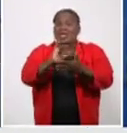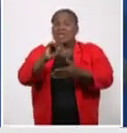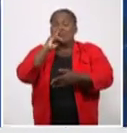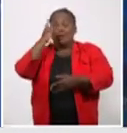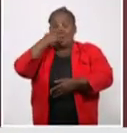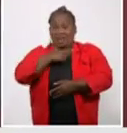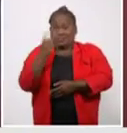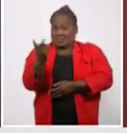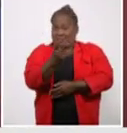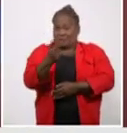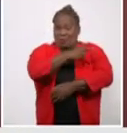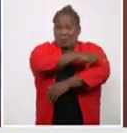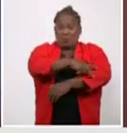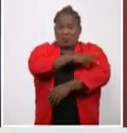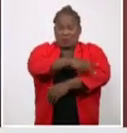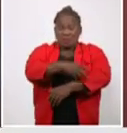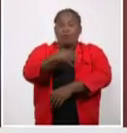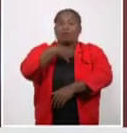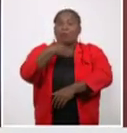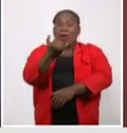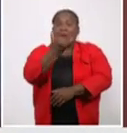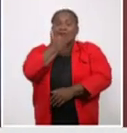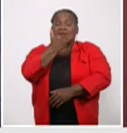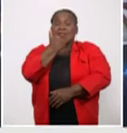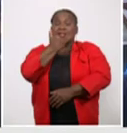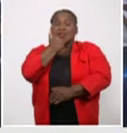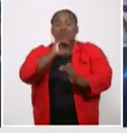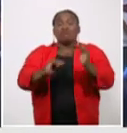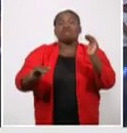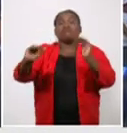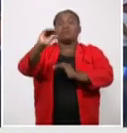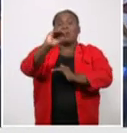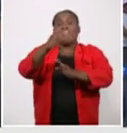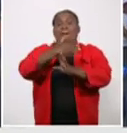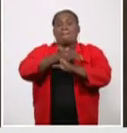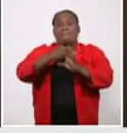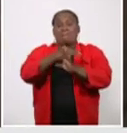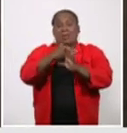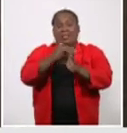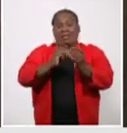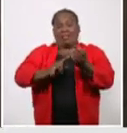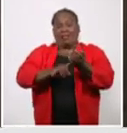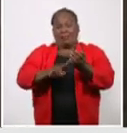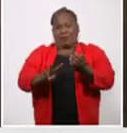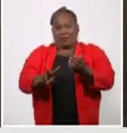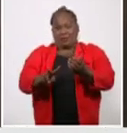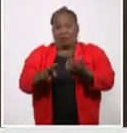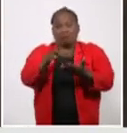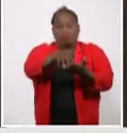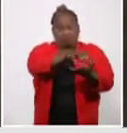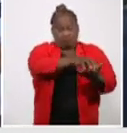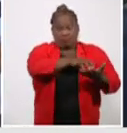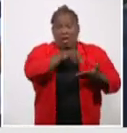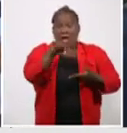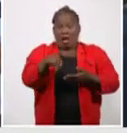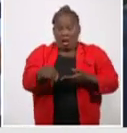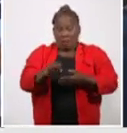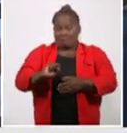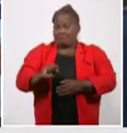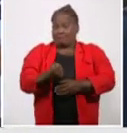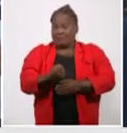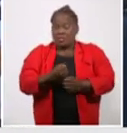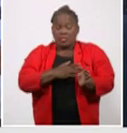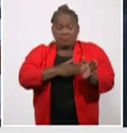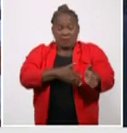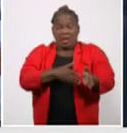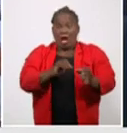a registrar tasas de incidencia por encima de la media provincial. Localidades donde se refuerza el control y la disciplina para